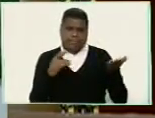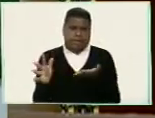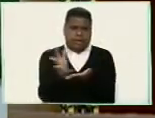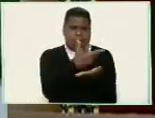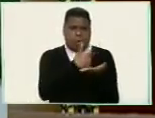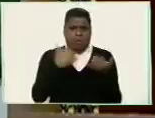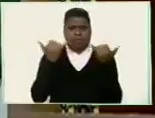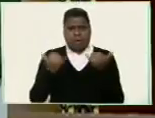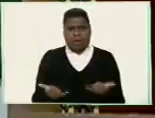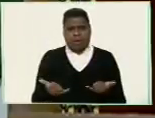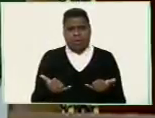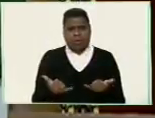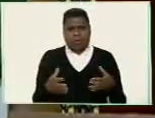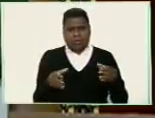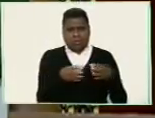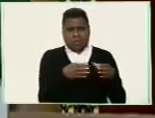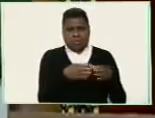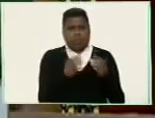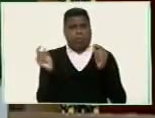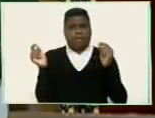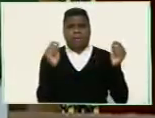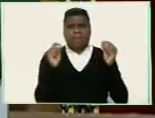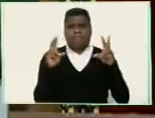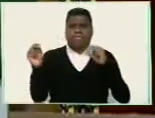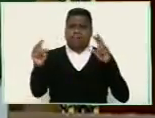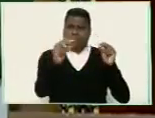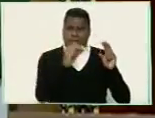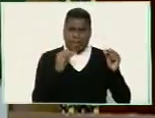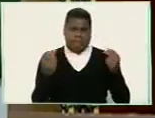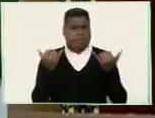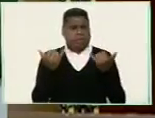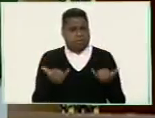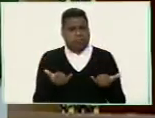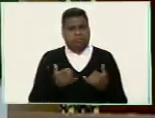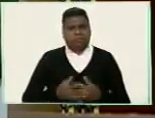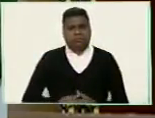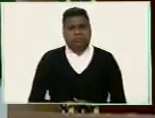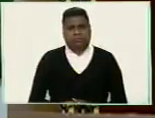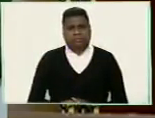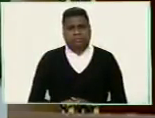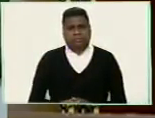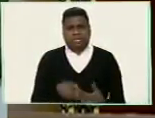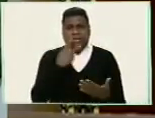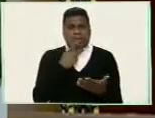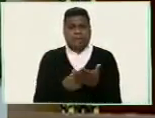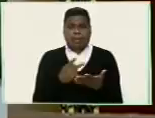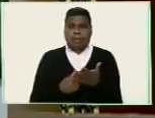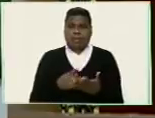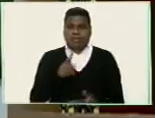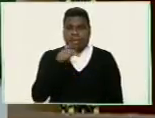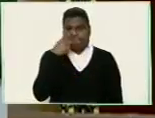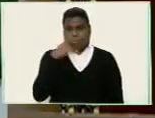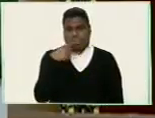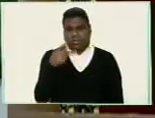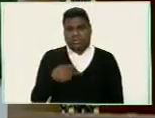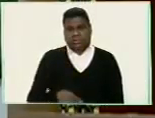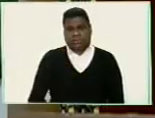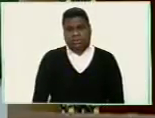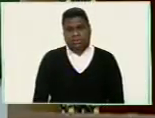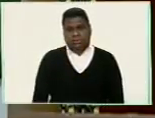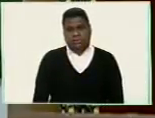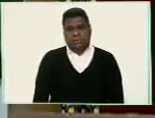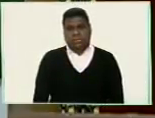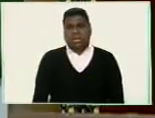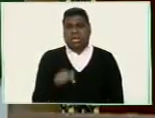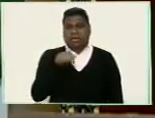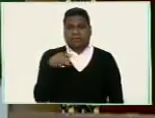en este cuerpo que es de deliberación, que es de parlamentarismo, que es de propuestas políticas, en este cuerpo